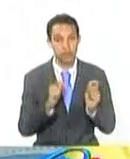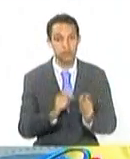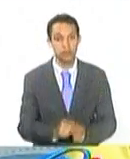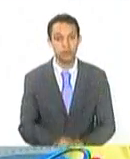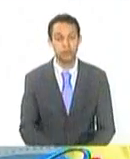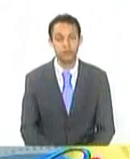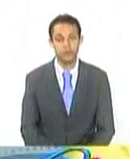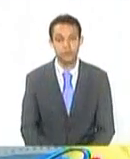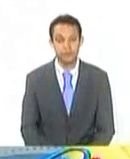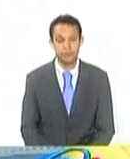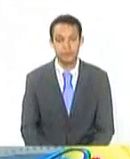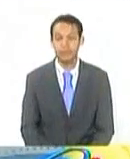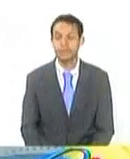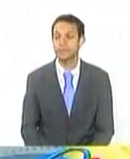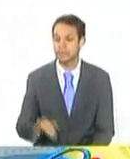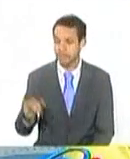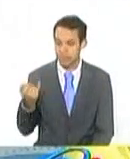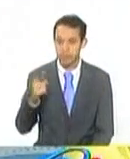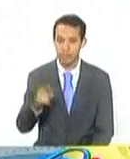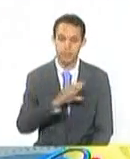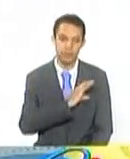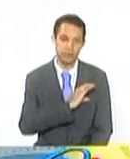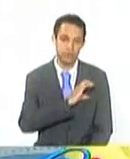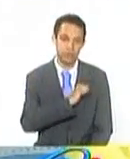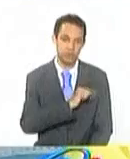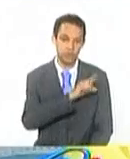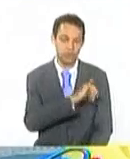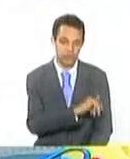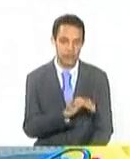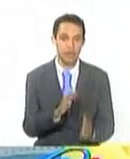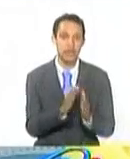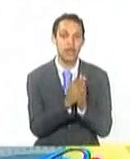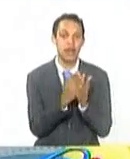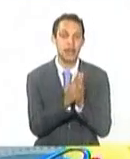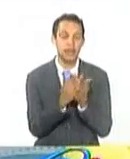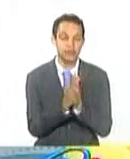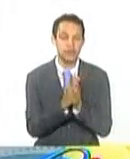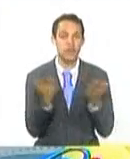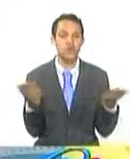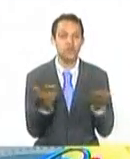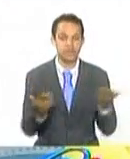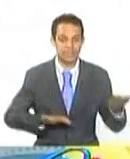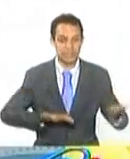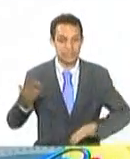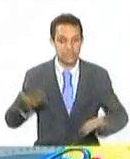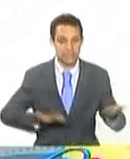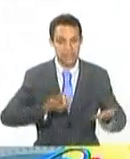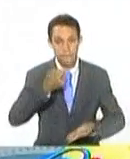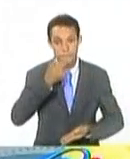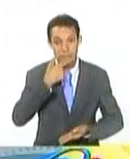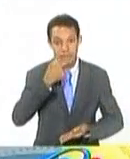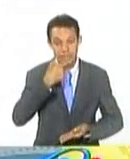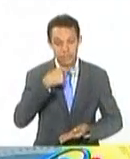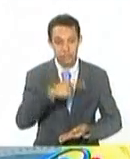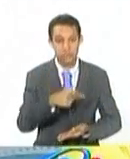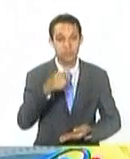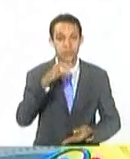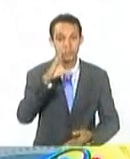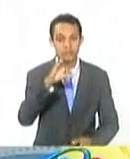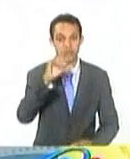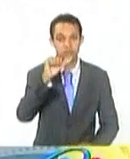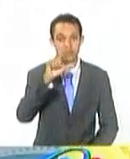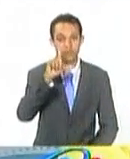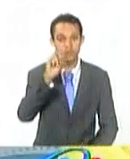Alonso Sí señora todos los productos y el lo consigue ahí en droguerías Alonso y en Artemisa también y quiero decirle